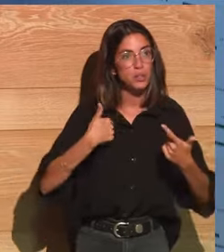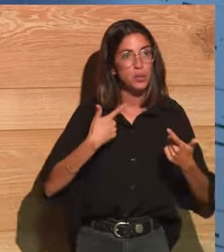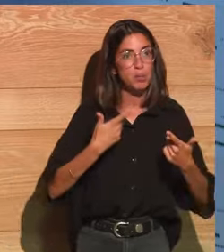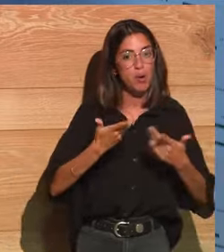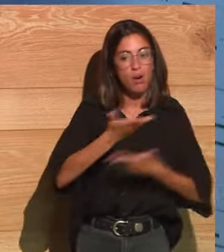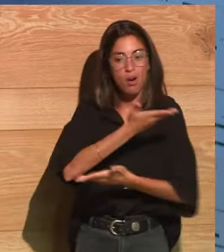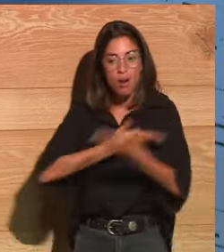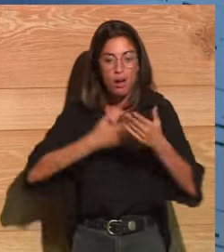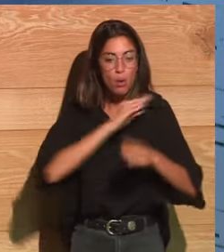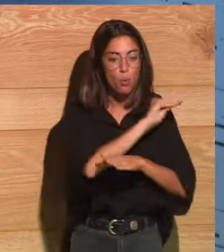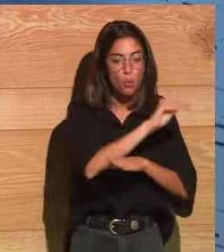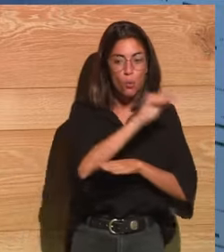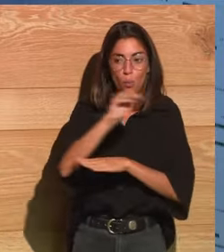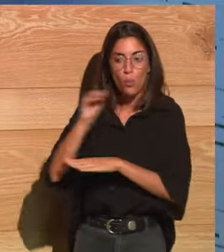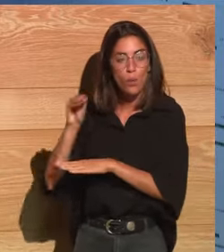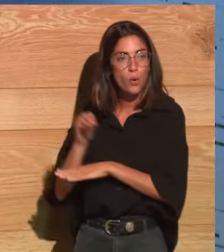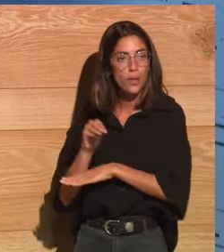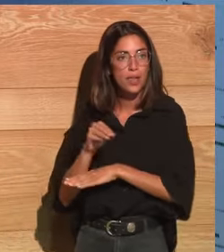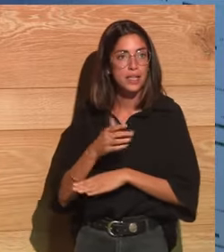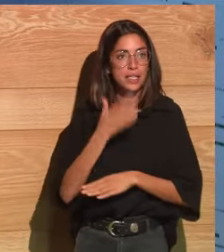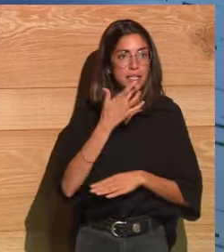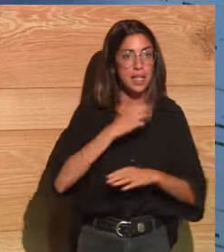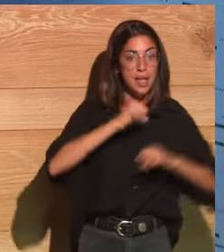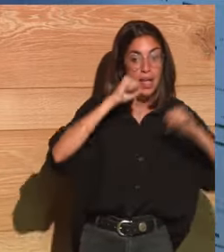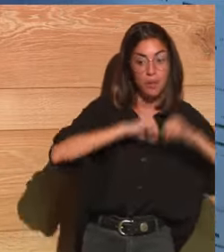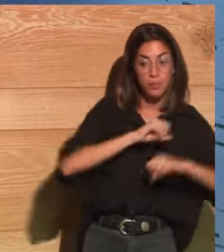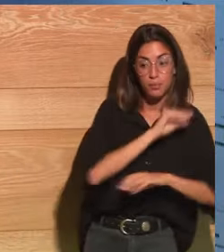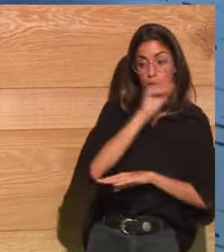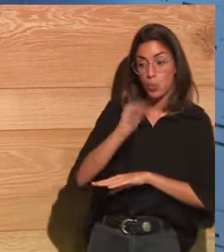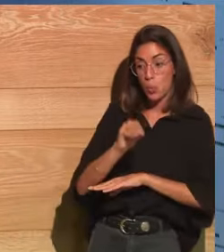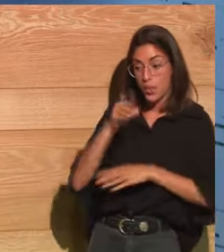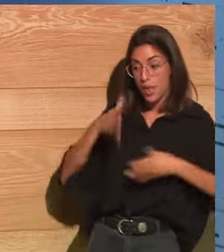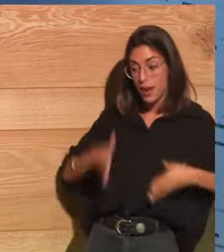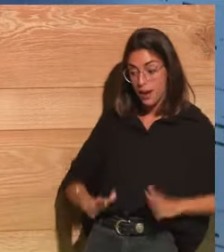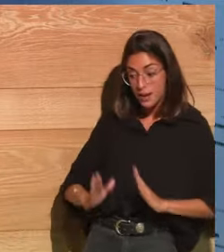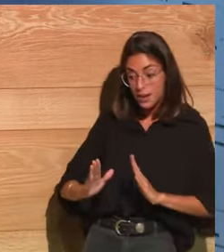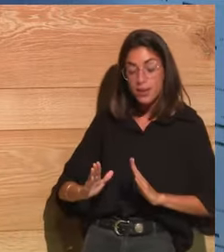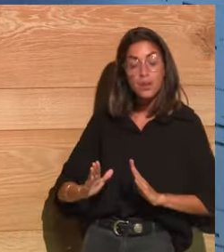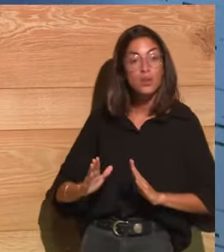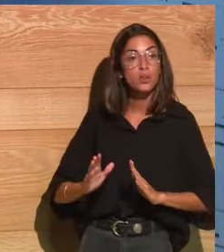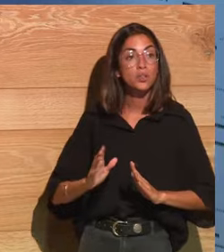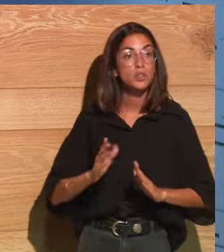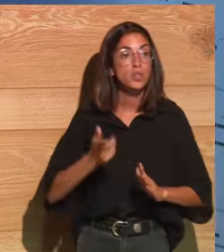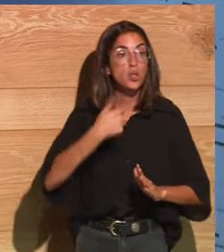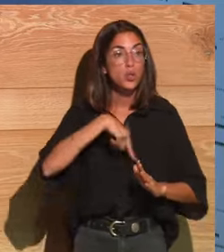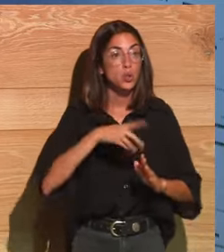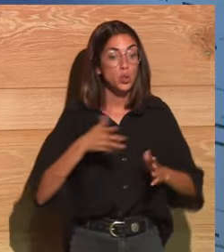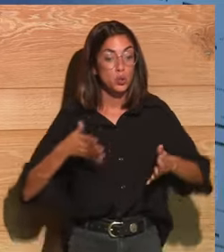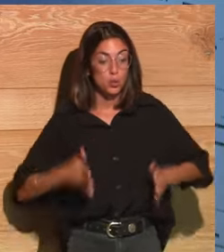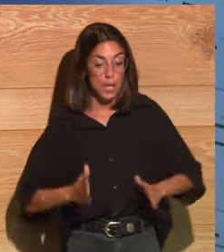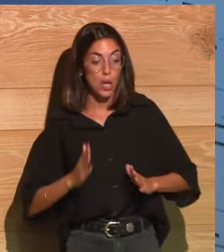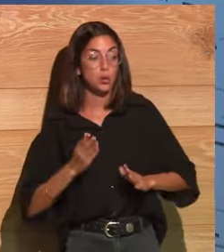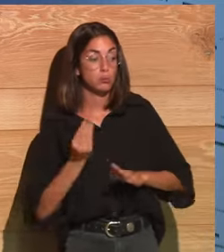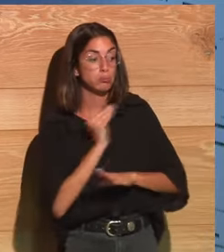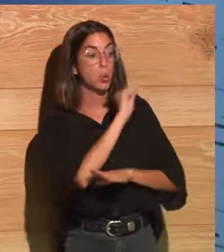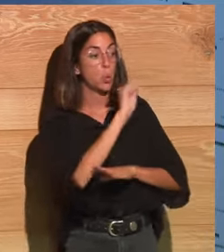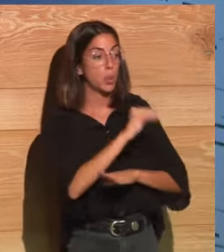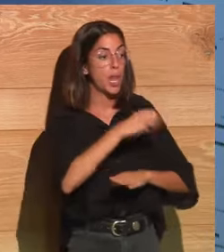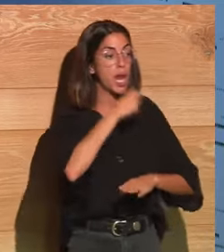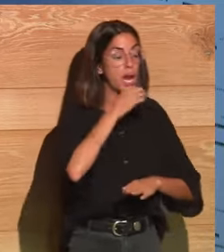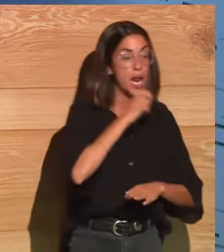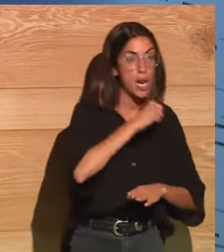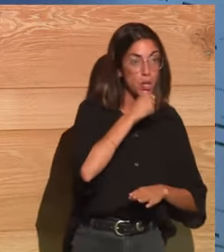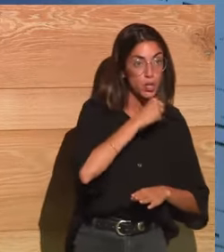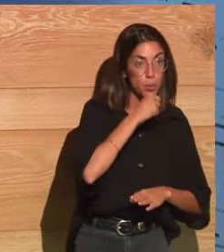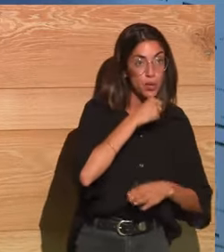esa dependencia, eso, los mayores que cuidan a los niños, nosotros cuidar a los mayores, está en nuestra naturaleza. Es decir, cuadros como la menopausia,